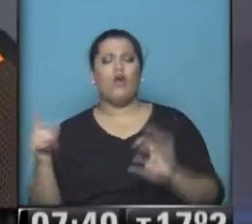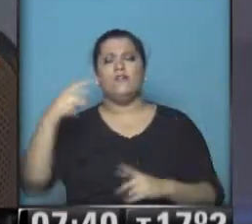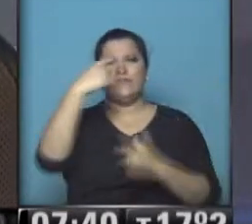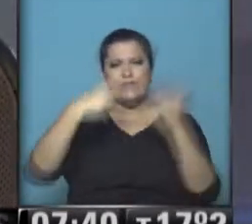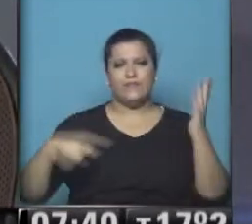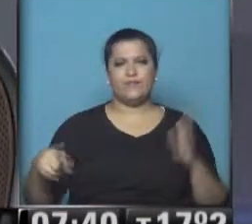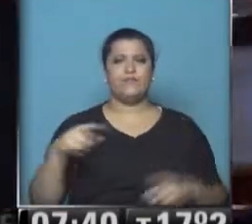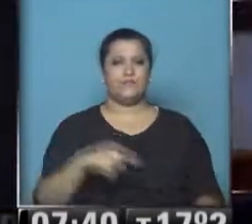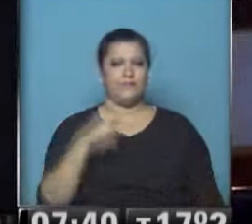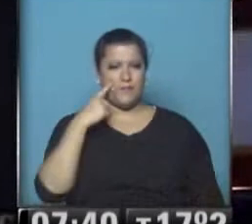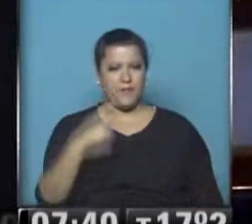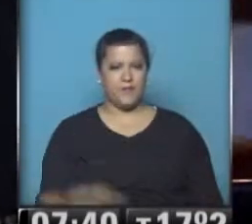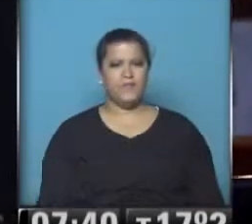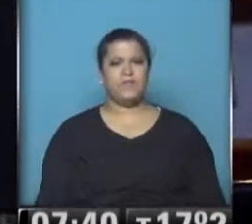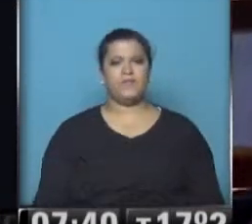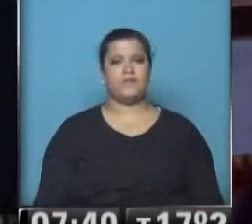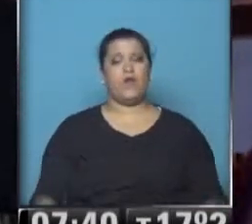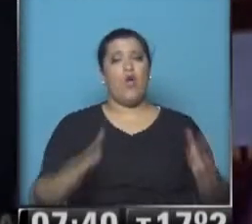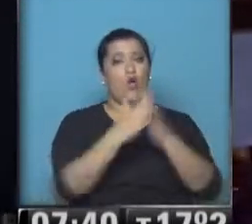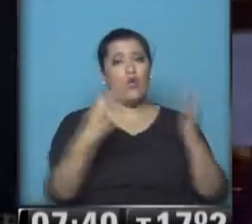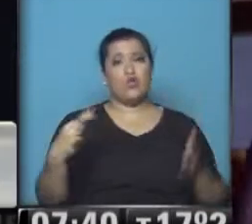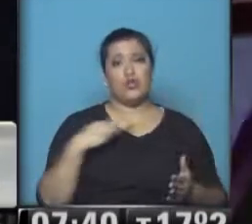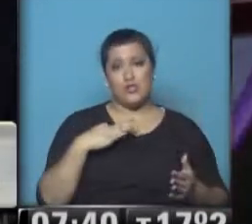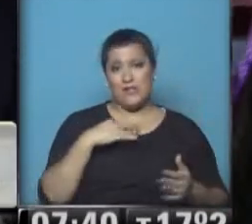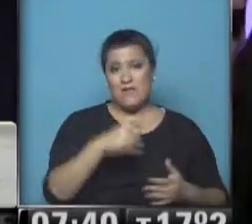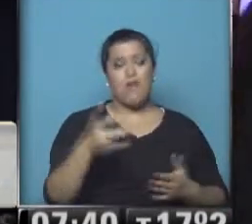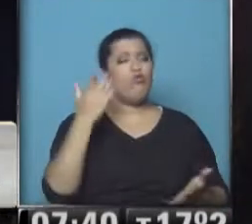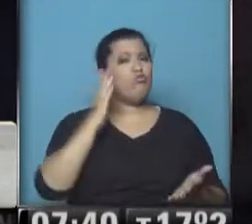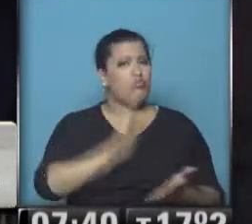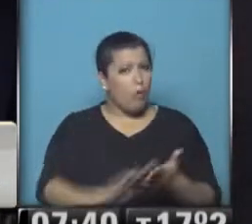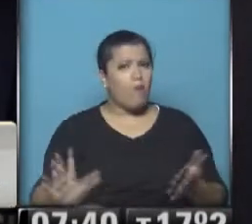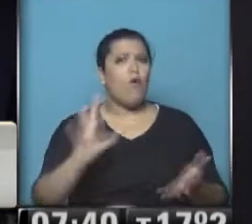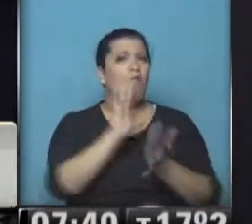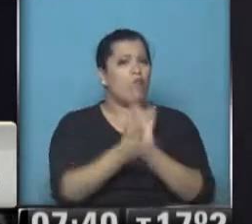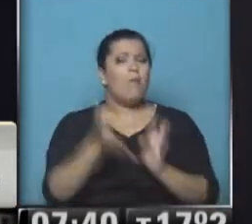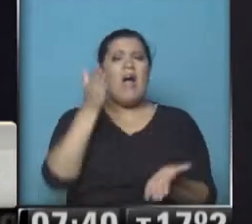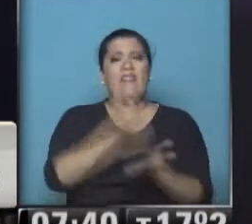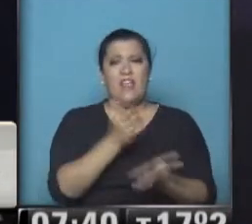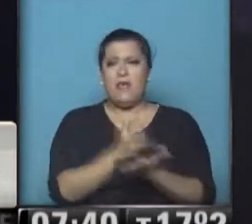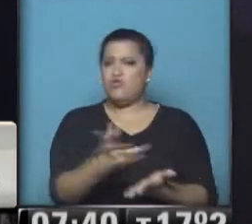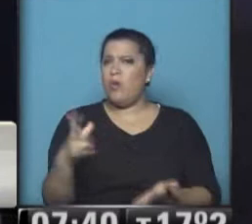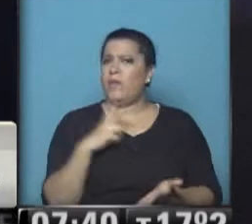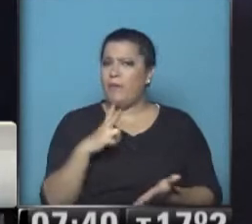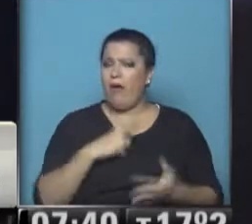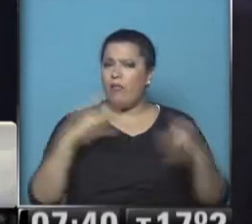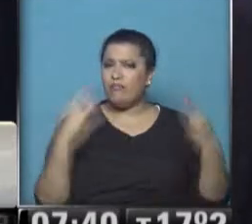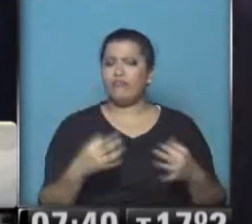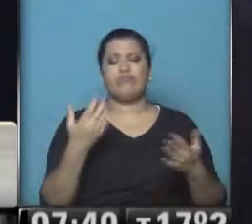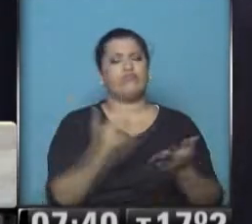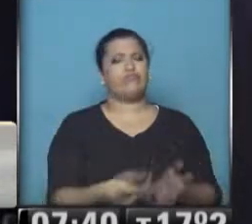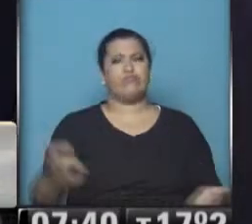Museo del Bicentenario. Un Código Civil nuevo es refundar todo el derecho privado, naturalmente, que es refundar